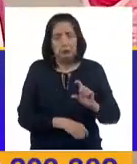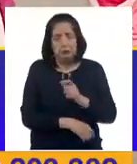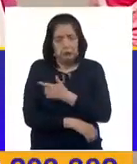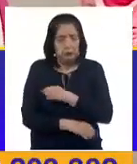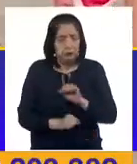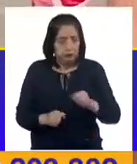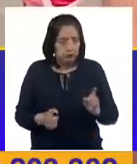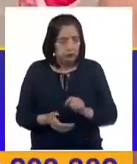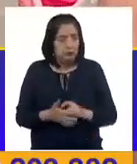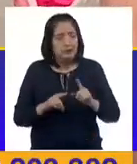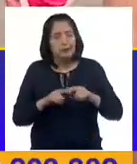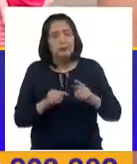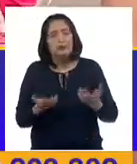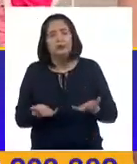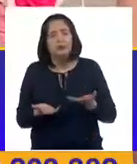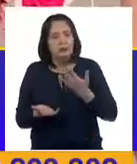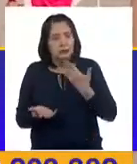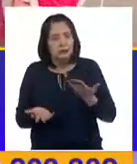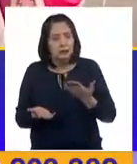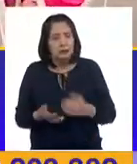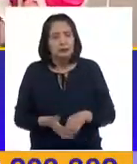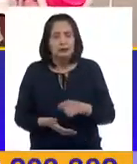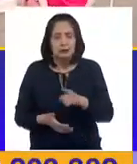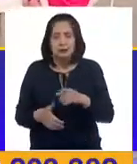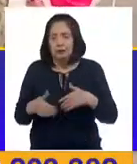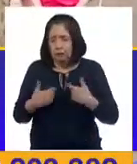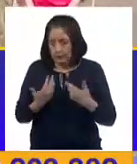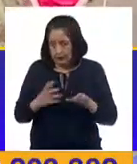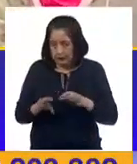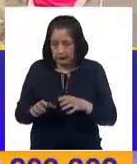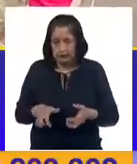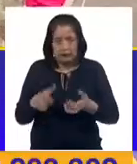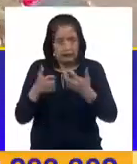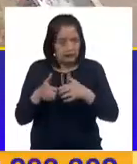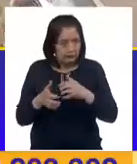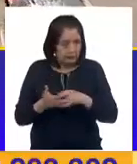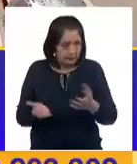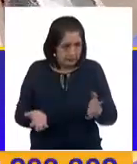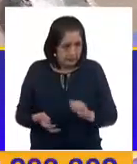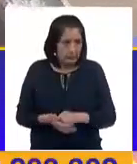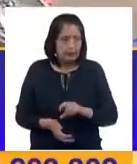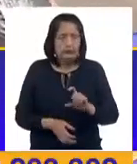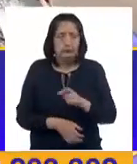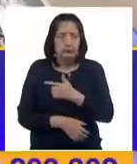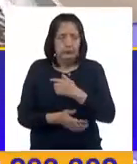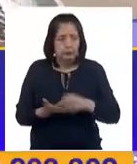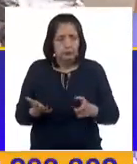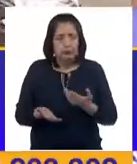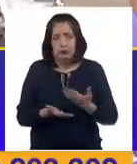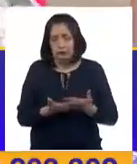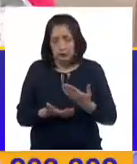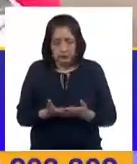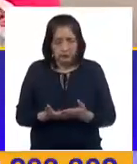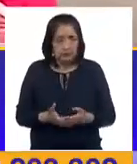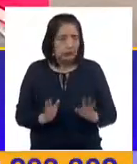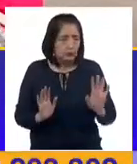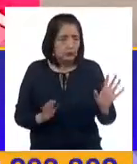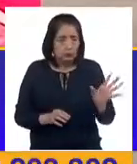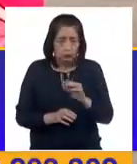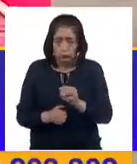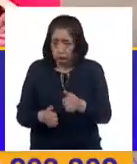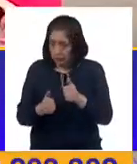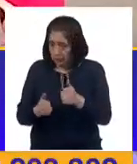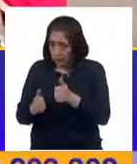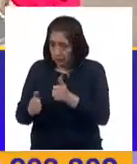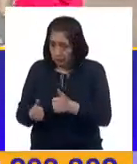la tengamos, depende sobre todo de la capacidad de las empresas que están fabricando las vacunas y haciendo los ensayos. Si todo les